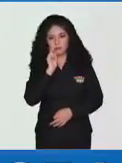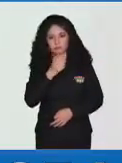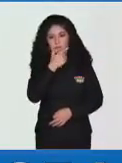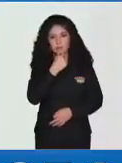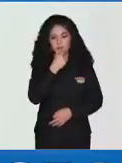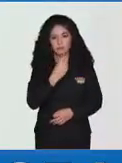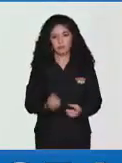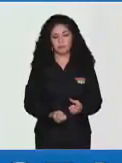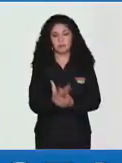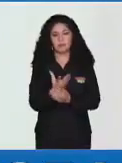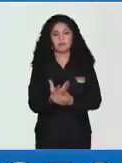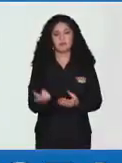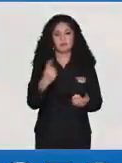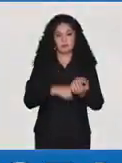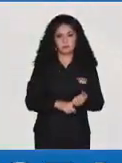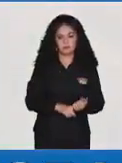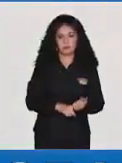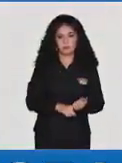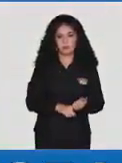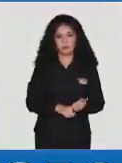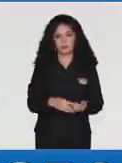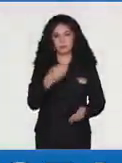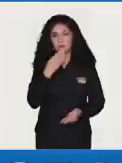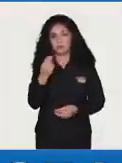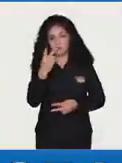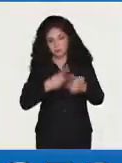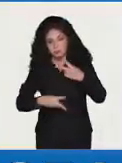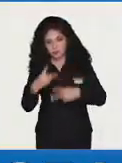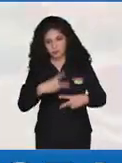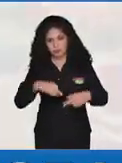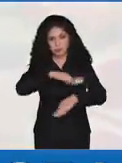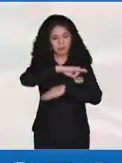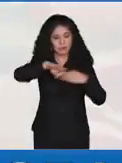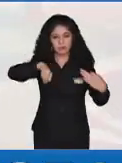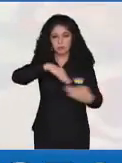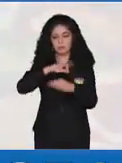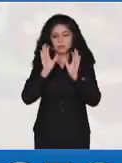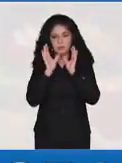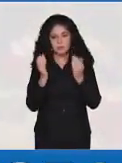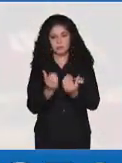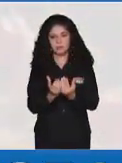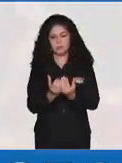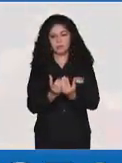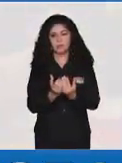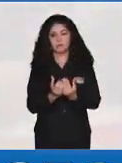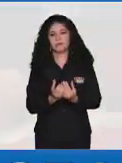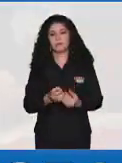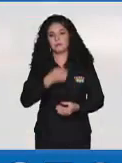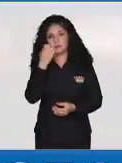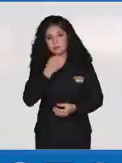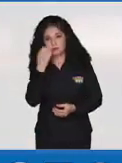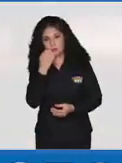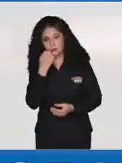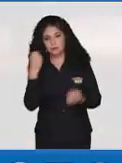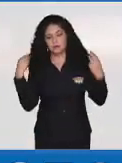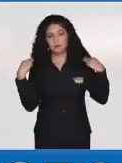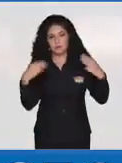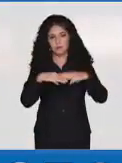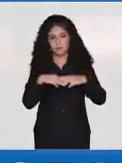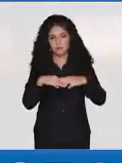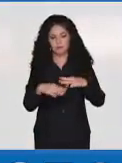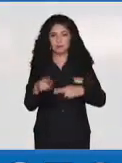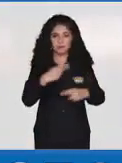luego, bienvenida también toda la comunidad estudiantil y académica que se reintegra al nuevo